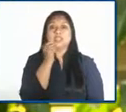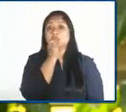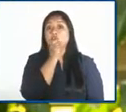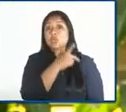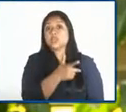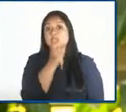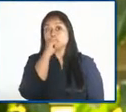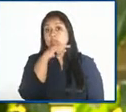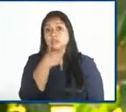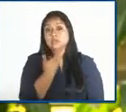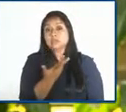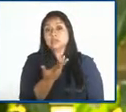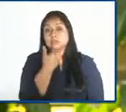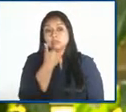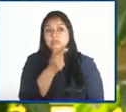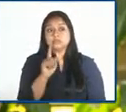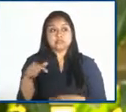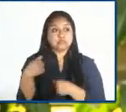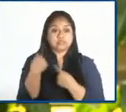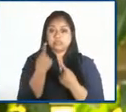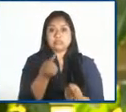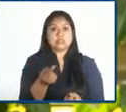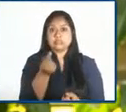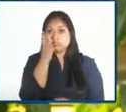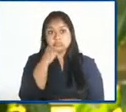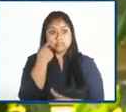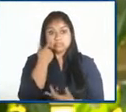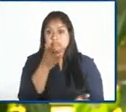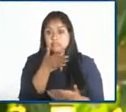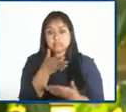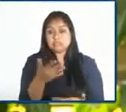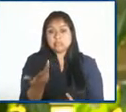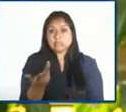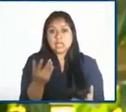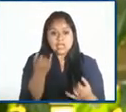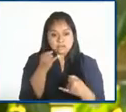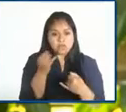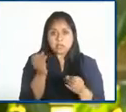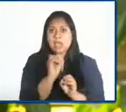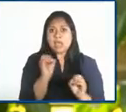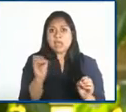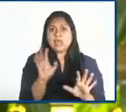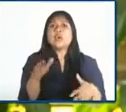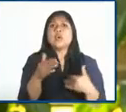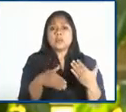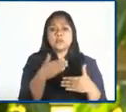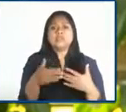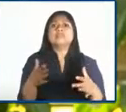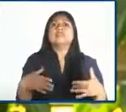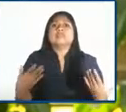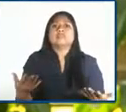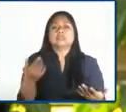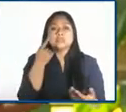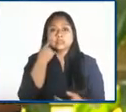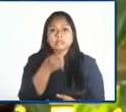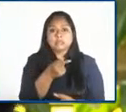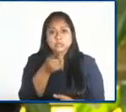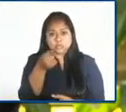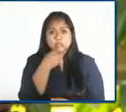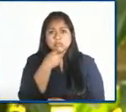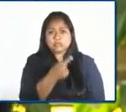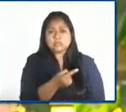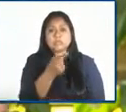son 130 denuncias que hasta el momento, pues, no se ha visto un informe o cómo va el proceso de estas. Entonces, ustedes indicaban